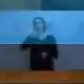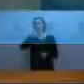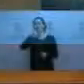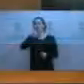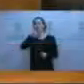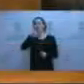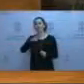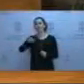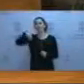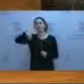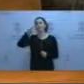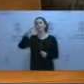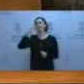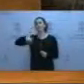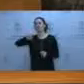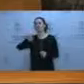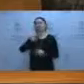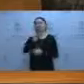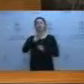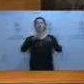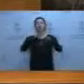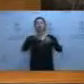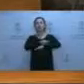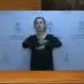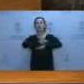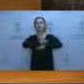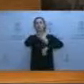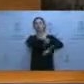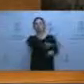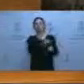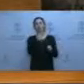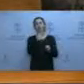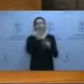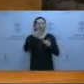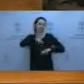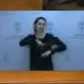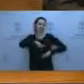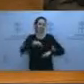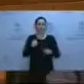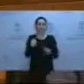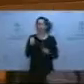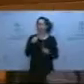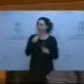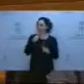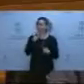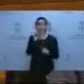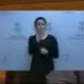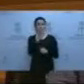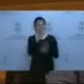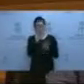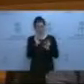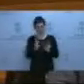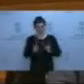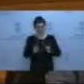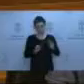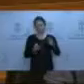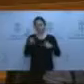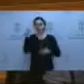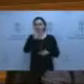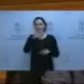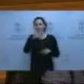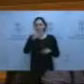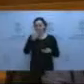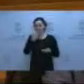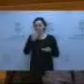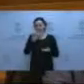Consejo de Gobierno. Señor González Medina tiene la palabra. Sí, gracias, señor presidente. La pregunta es, ¿se mantendrán abiertas todas las escuelas que forman